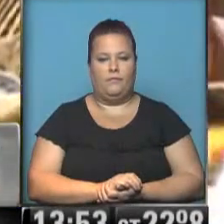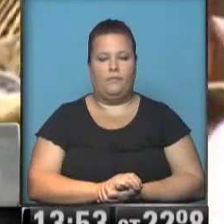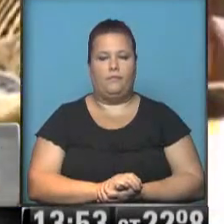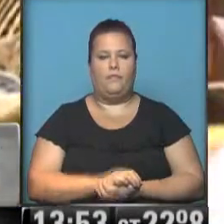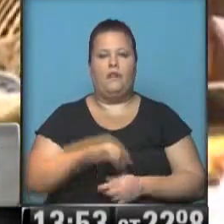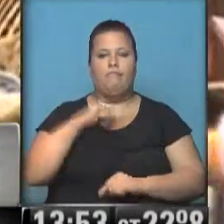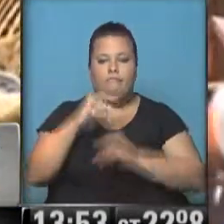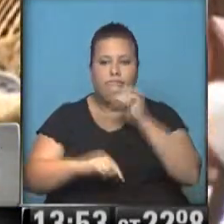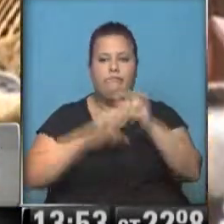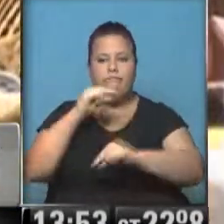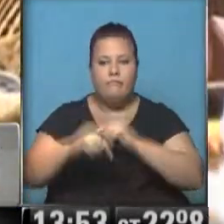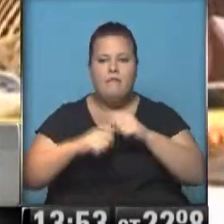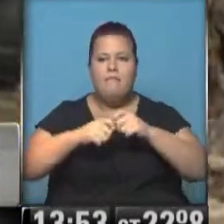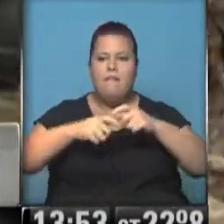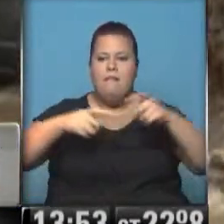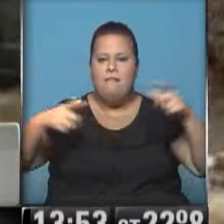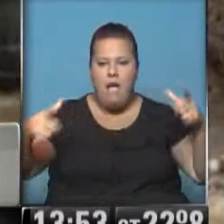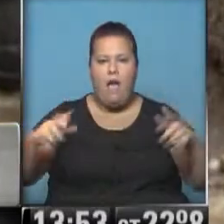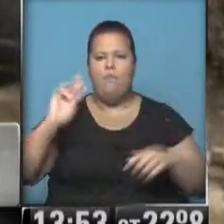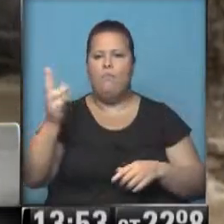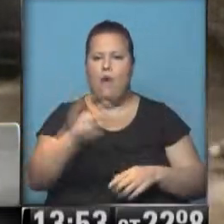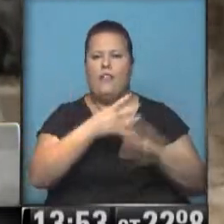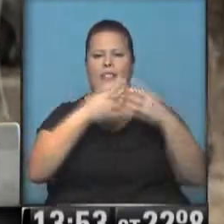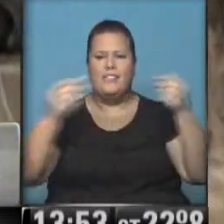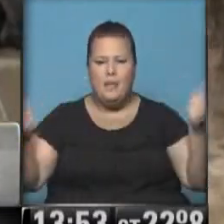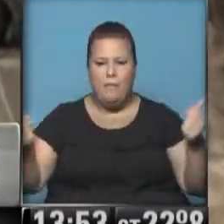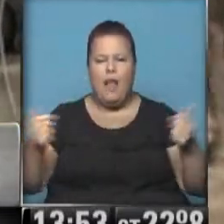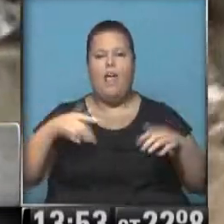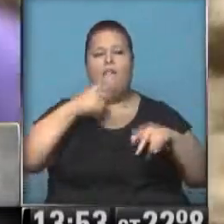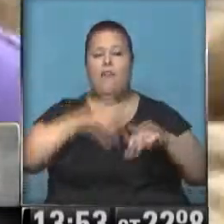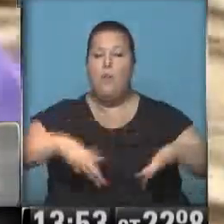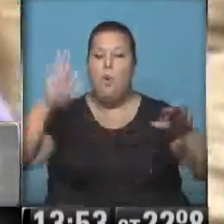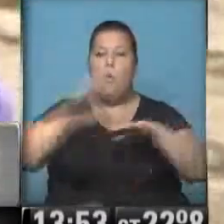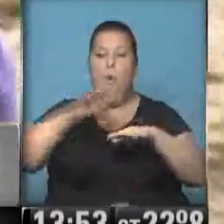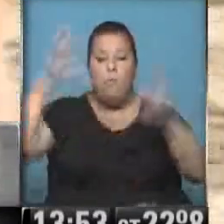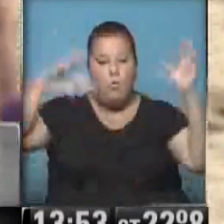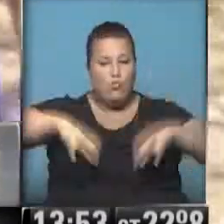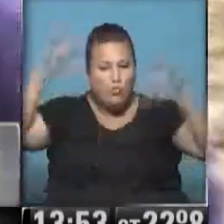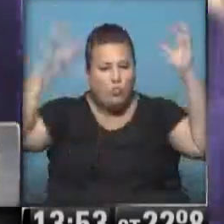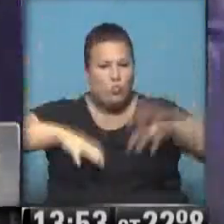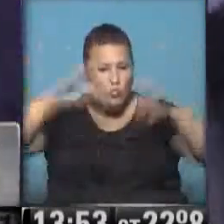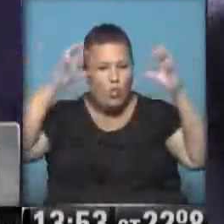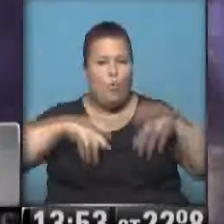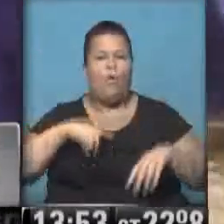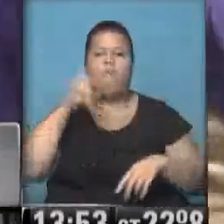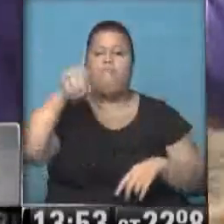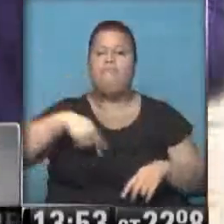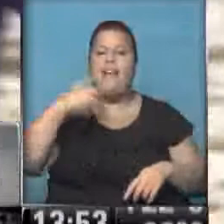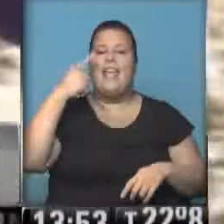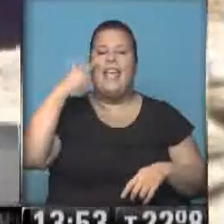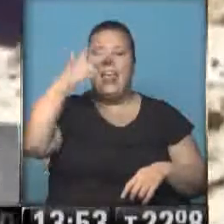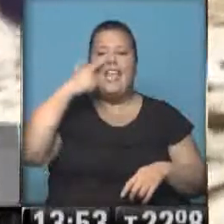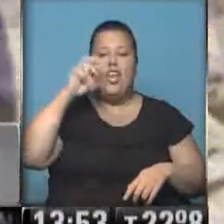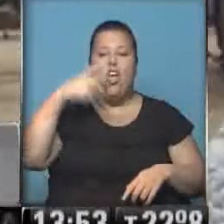Hora tras hora se eleva el número de muertos y desaparecidos por las inundaciones provocadas por las lluvias torrenciales que afectan a Hiroshima y